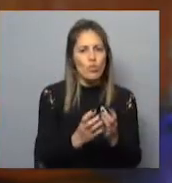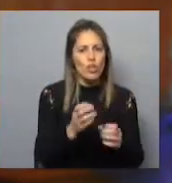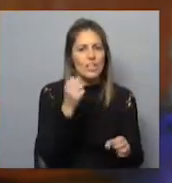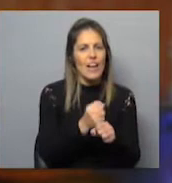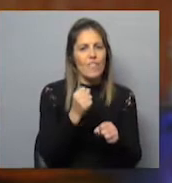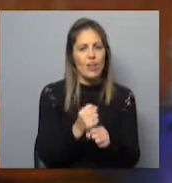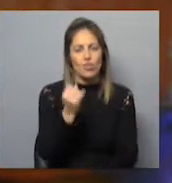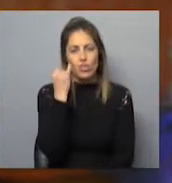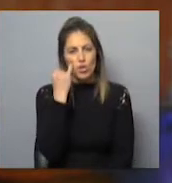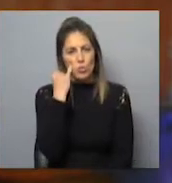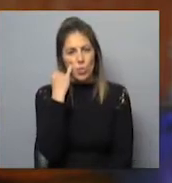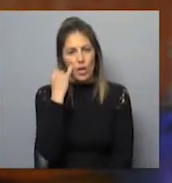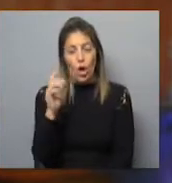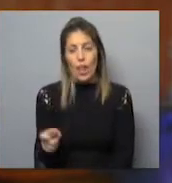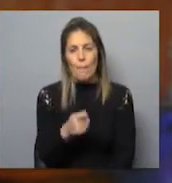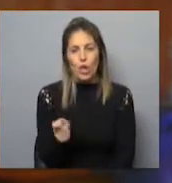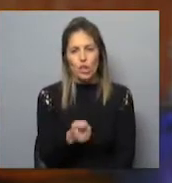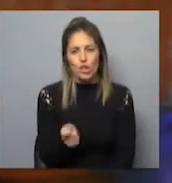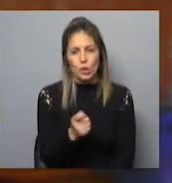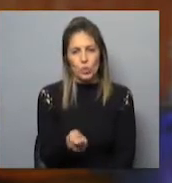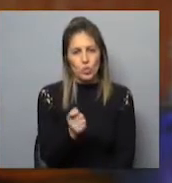sexual o de la prostitución